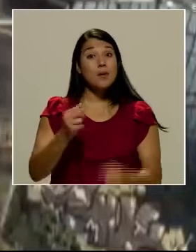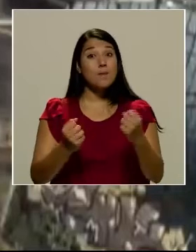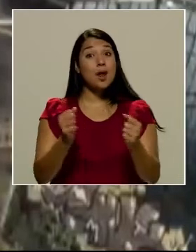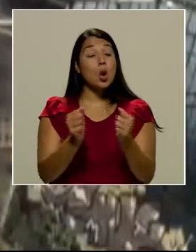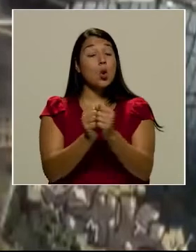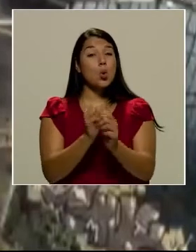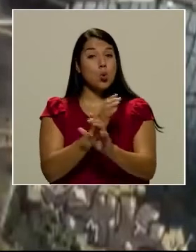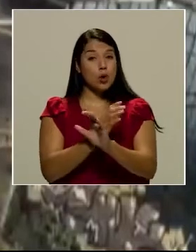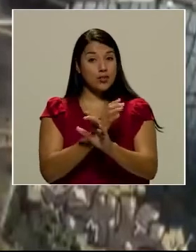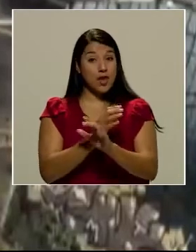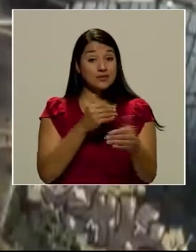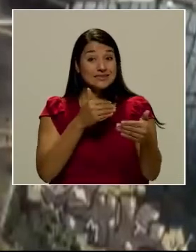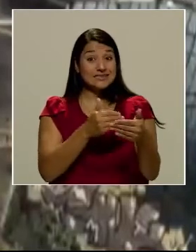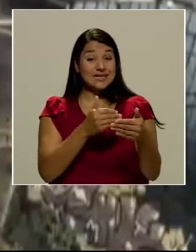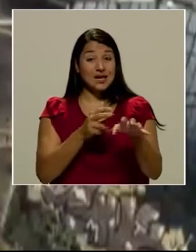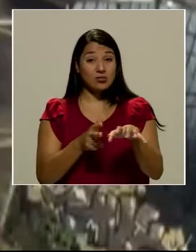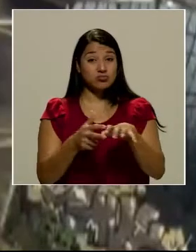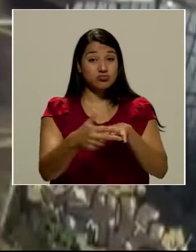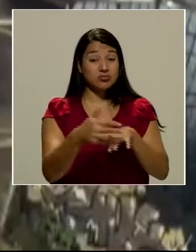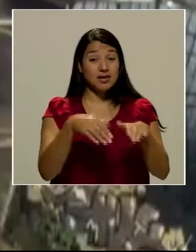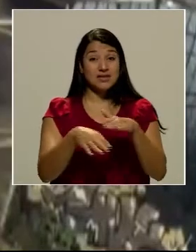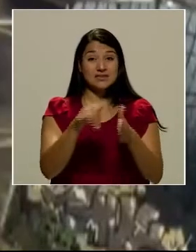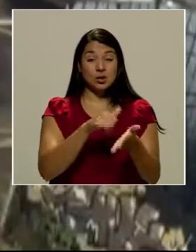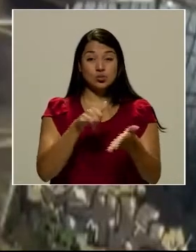precaución por la Y en San José.